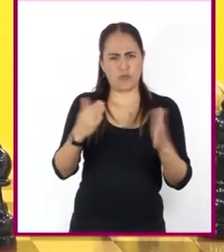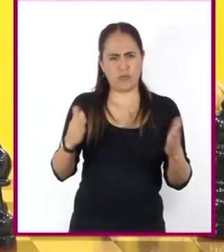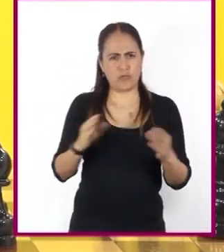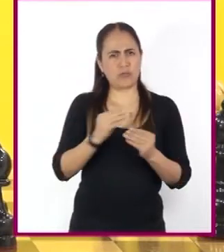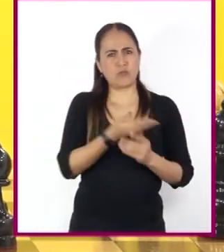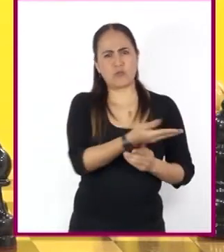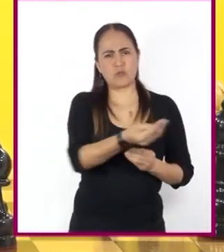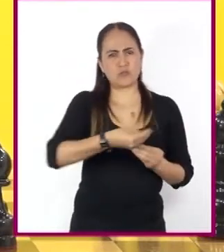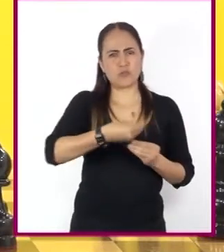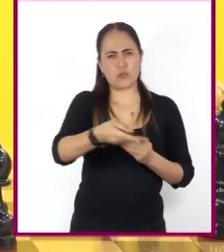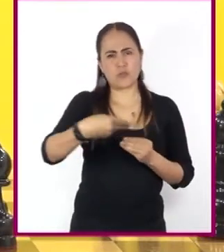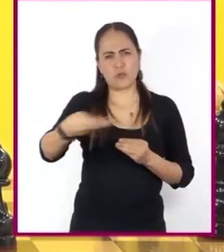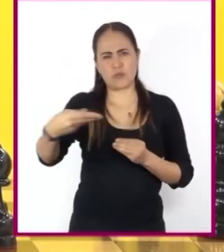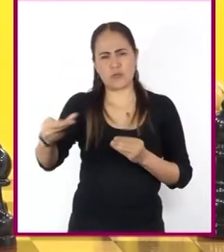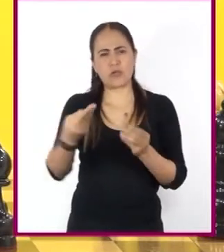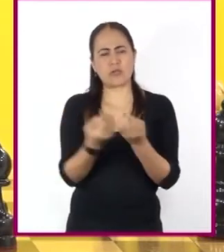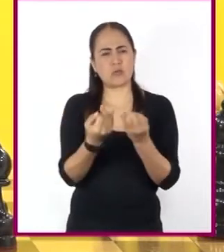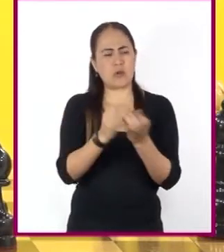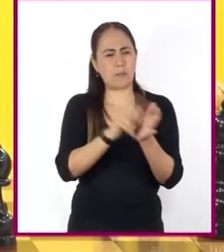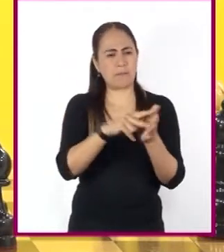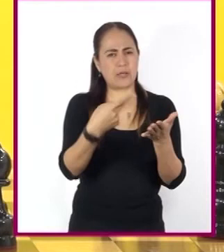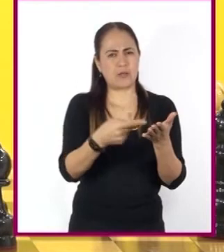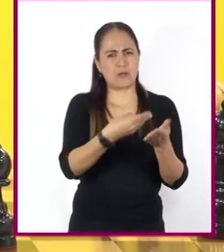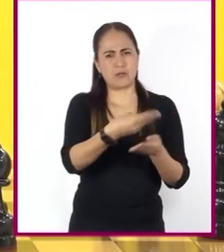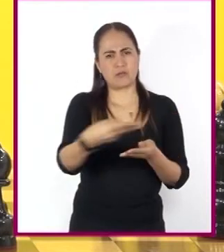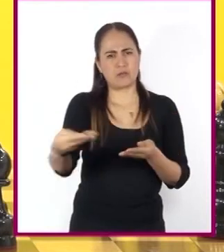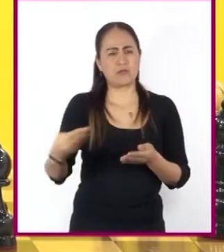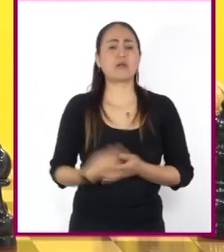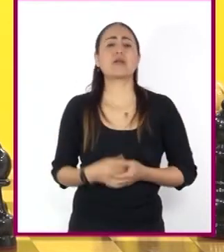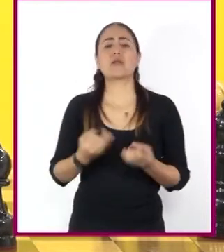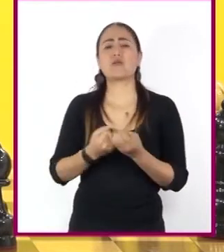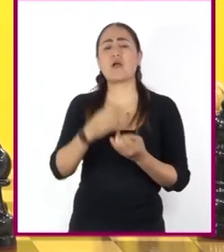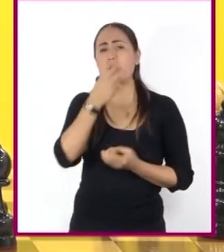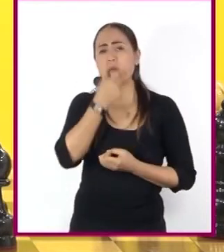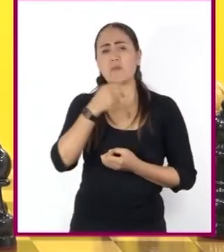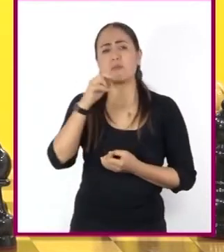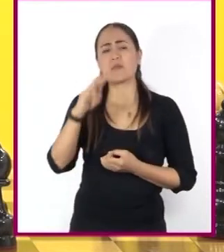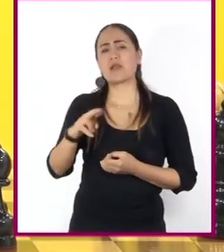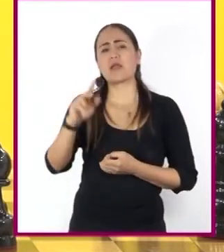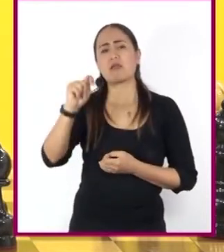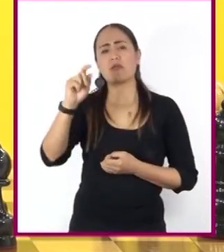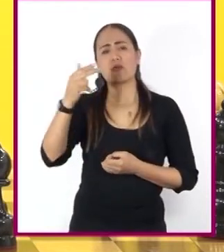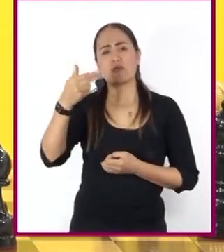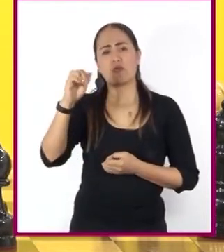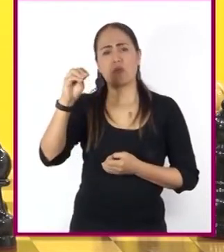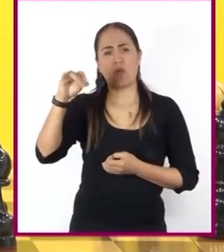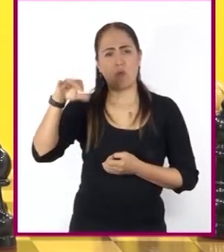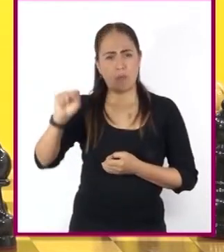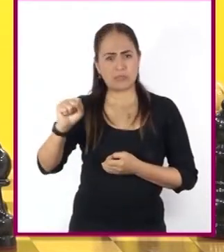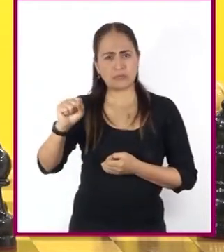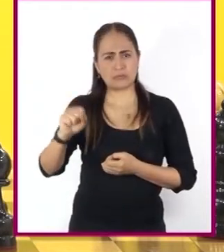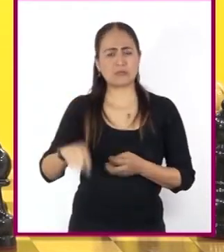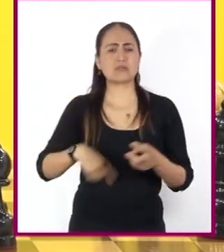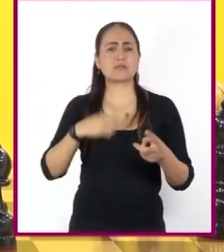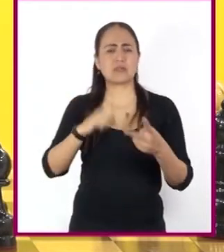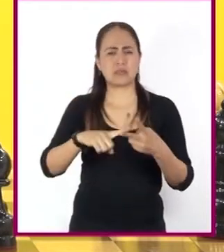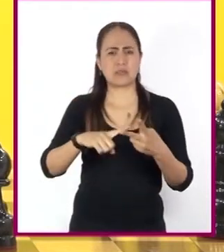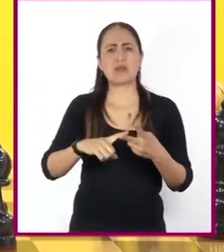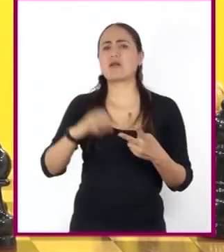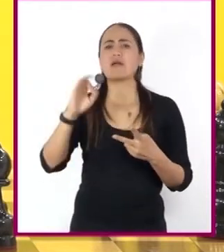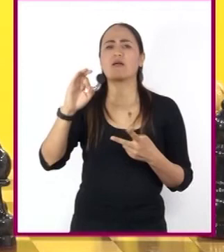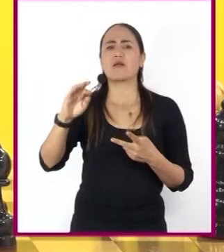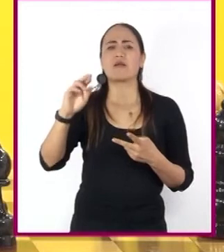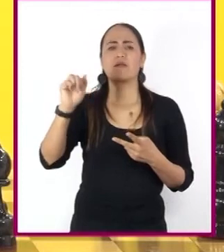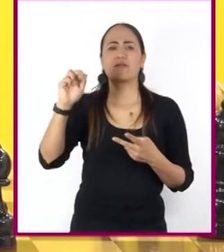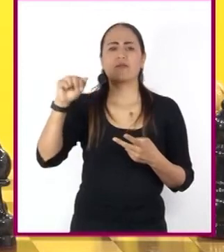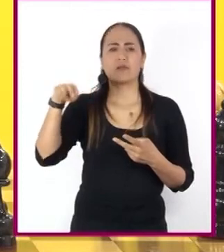periódicos. Entre muchos intelectuales destacan Benjamin Franklin y Thomas Paine, quienes serían los principales difusores de las